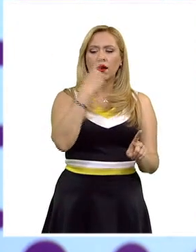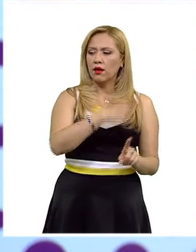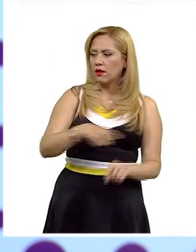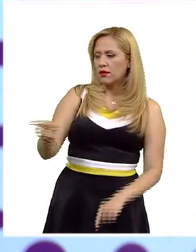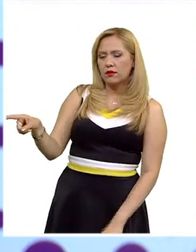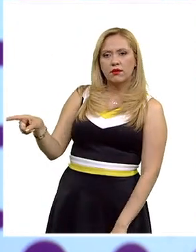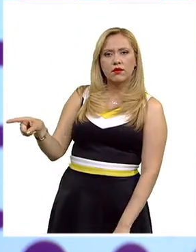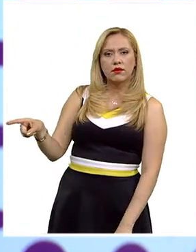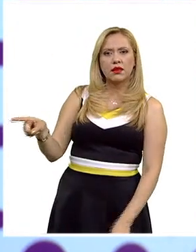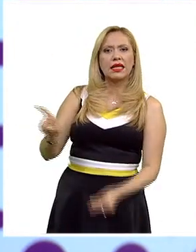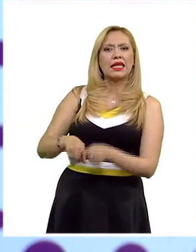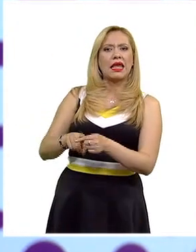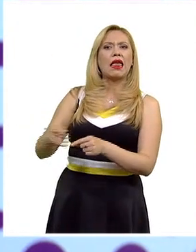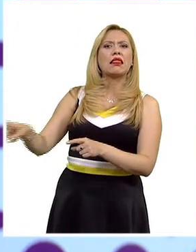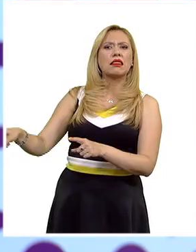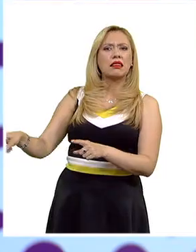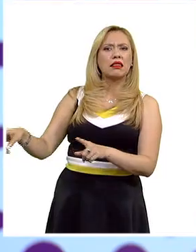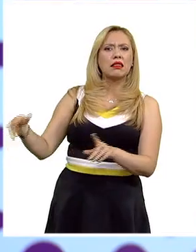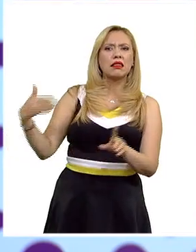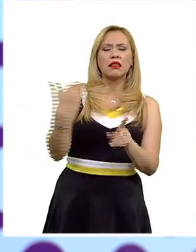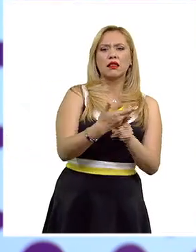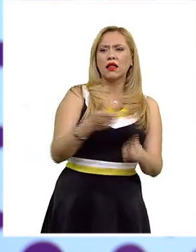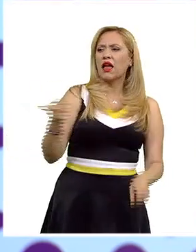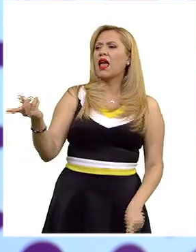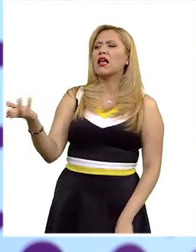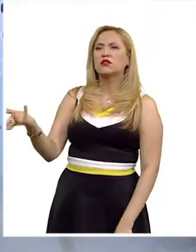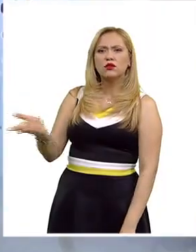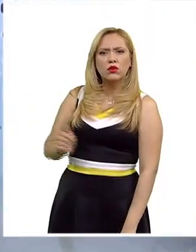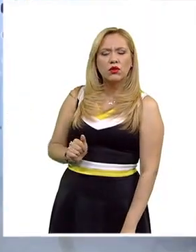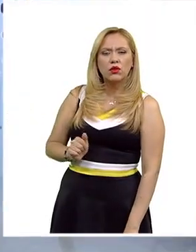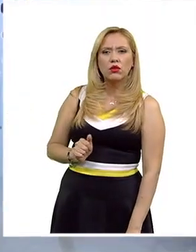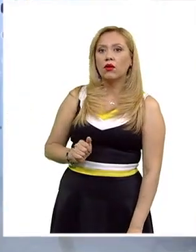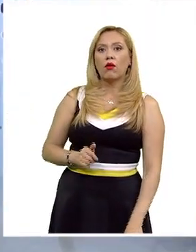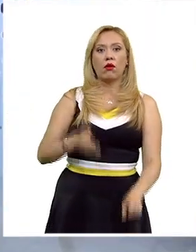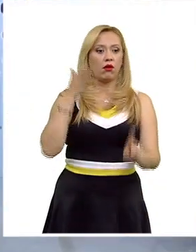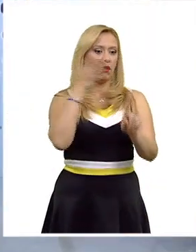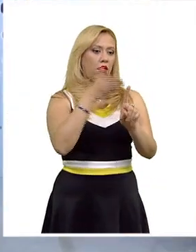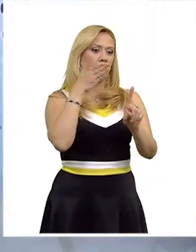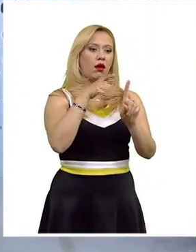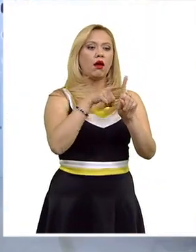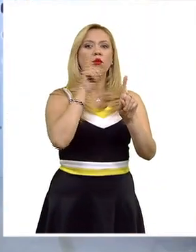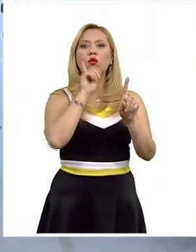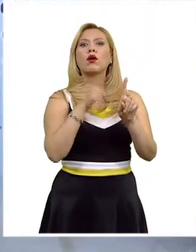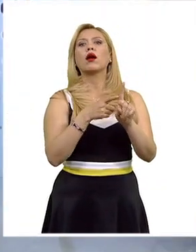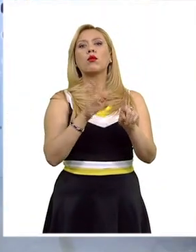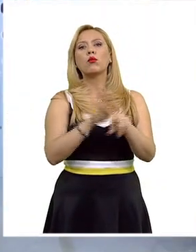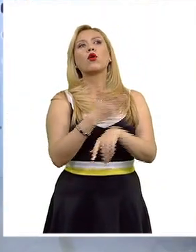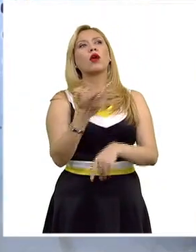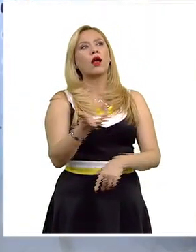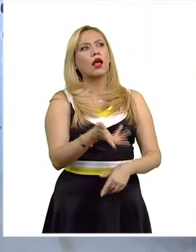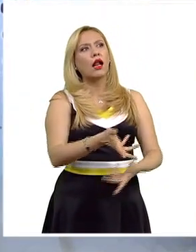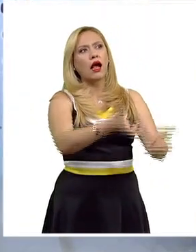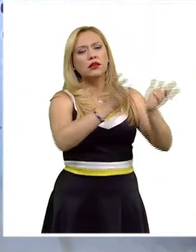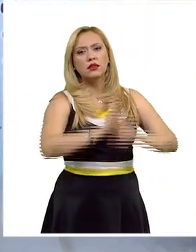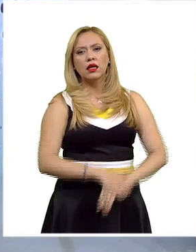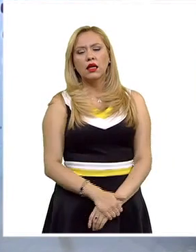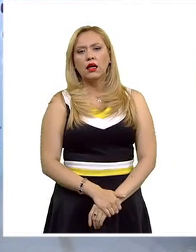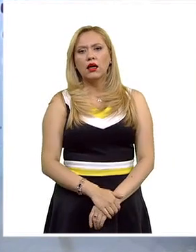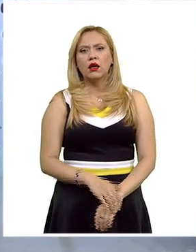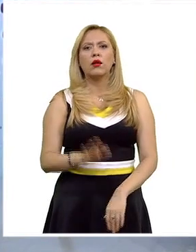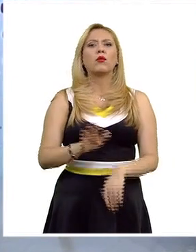agresor. ¿Quién es el agresor? ¿Qué fue lo que hizo? En lugar de concentrarnos en qué andaba haciendo, por